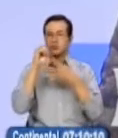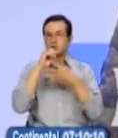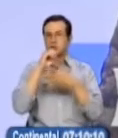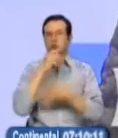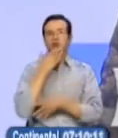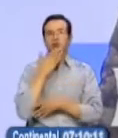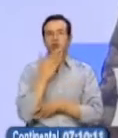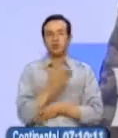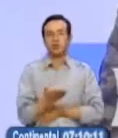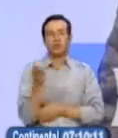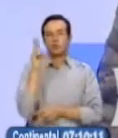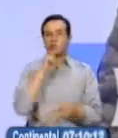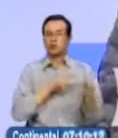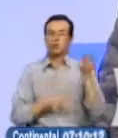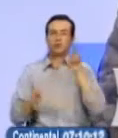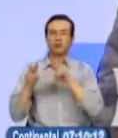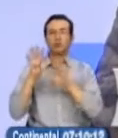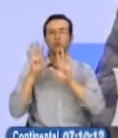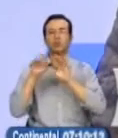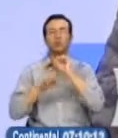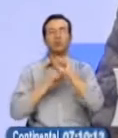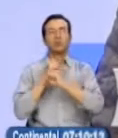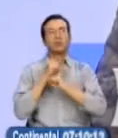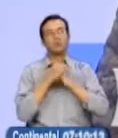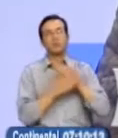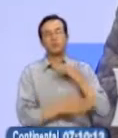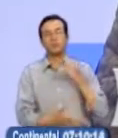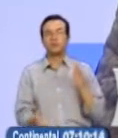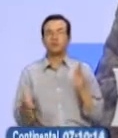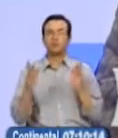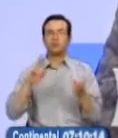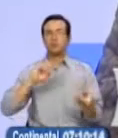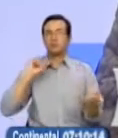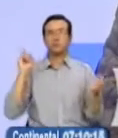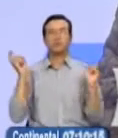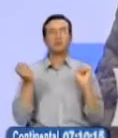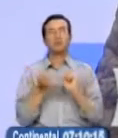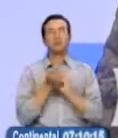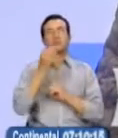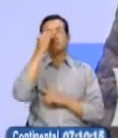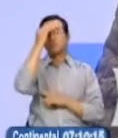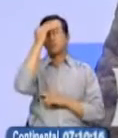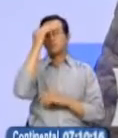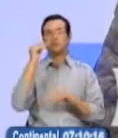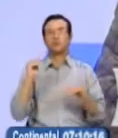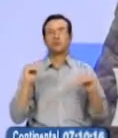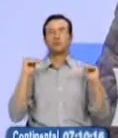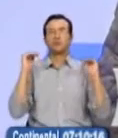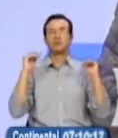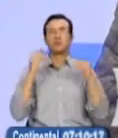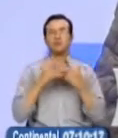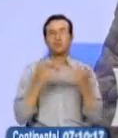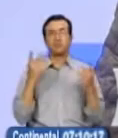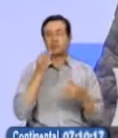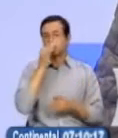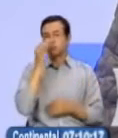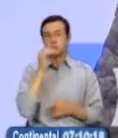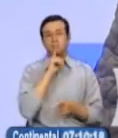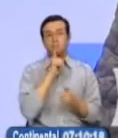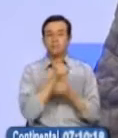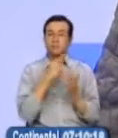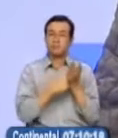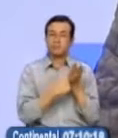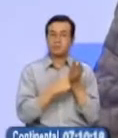donde hacemos una evaluación de los 9 años de transformación en el campo de la educación superior. Realmente necesitamos tener un